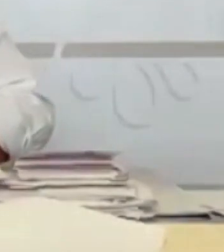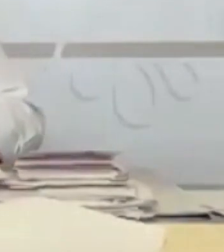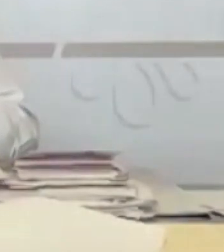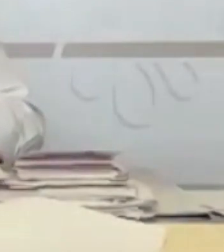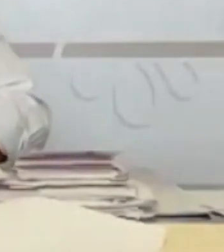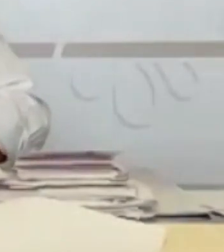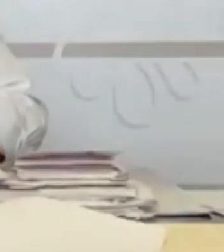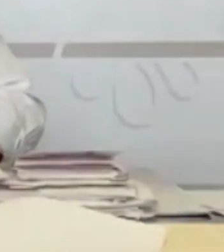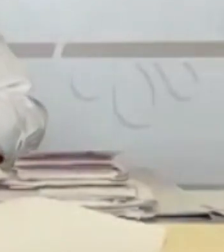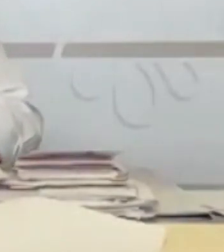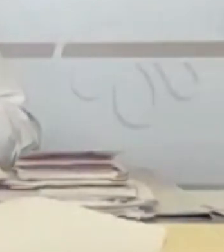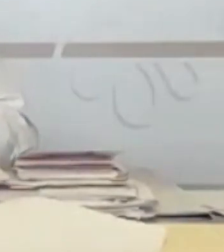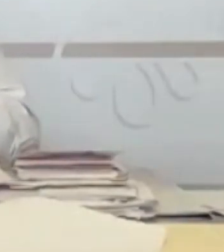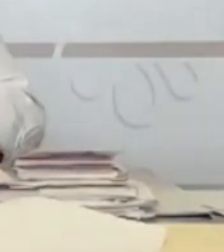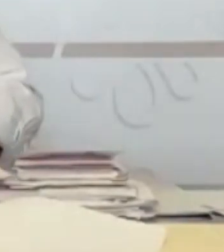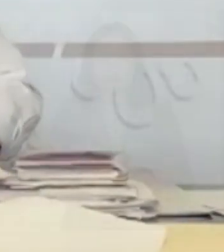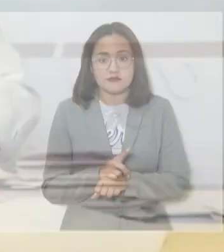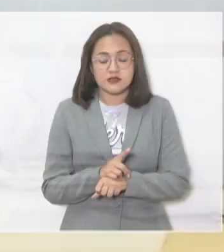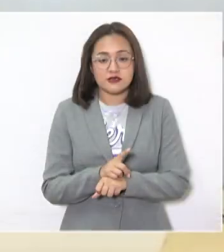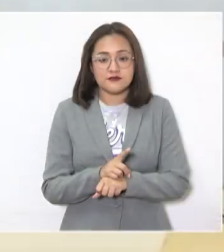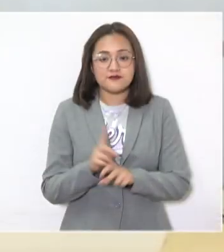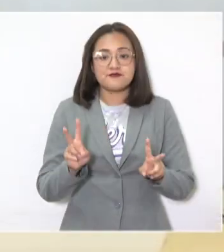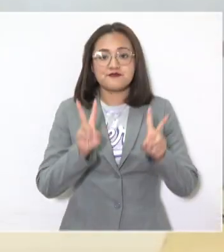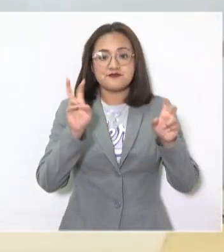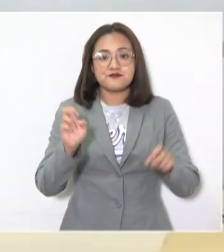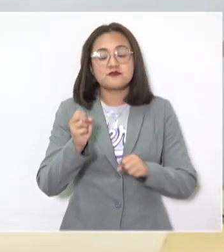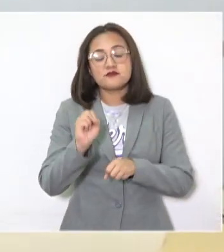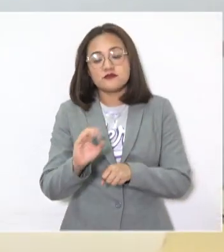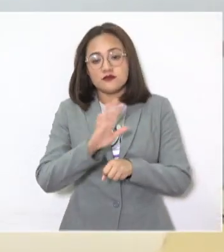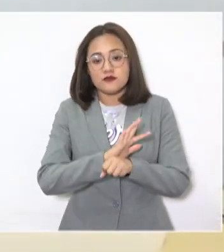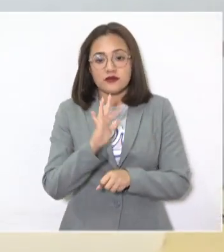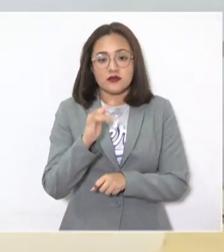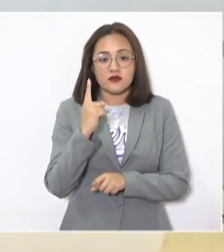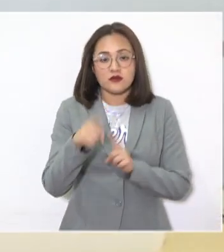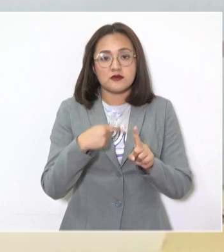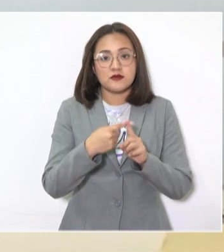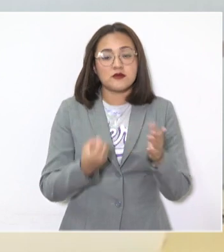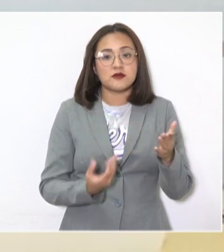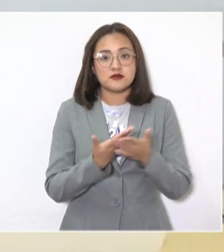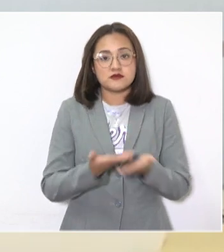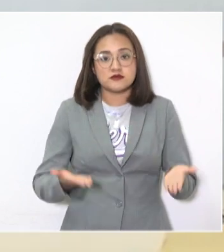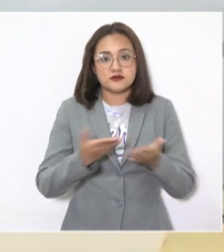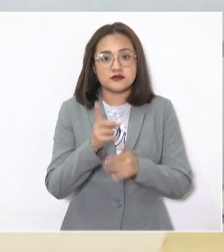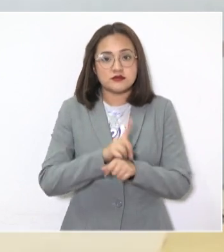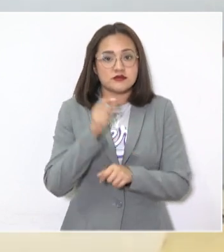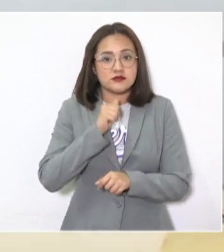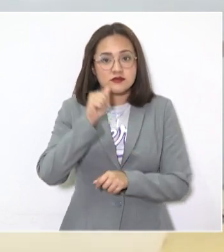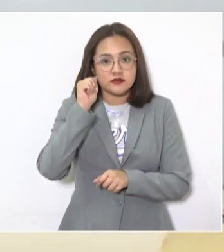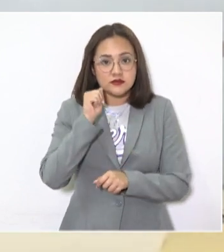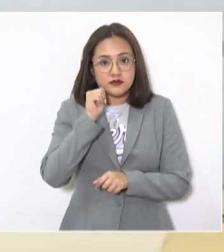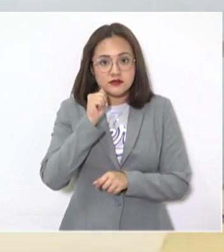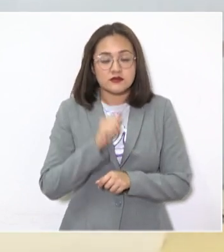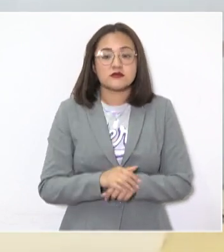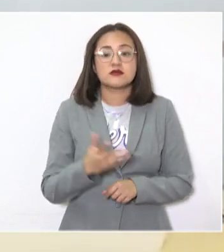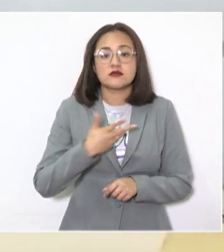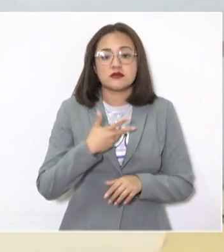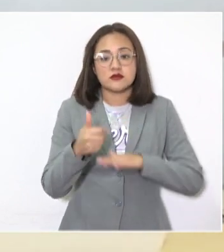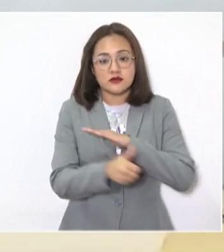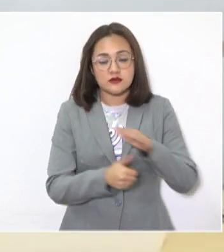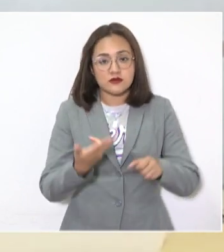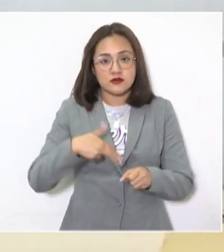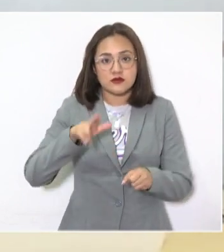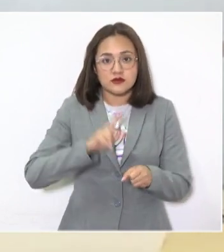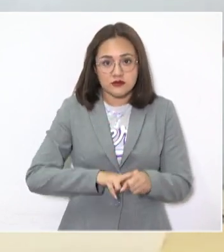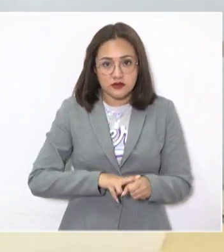amable auditorio y medios de comunicación, buen día. En tema COVID, 51 casos nuevos en comparación al día de ayer. Tenemos casos